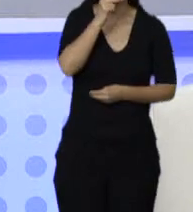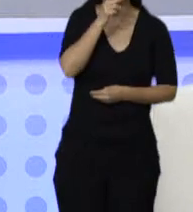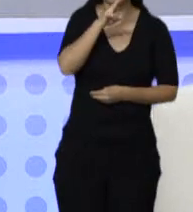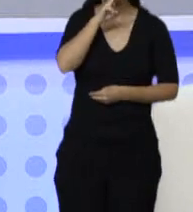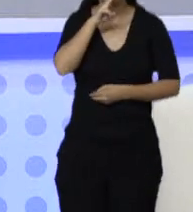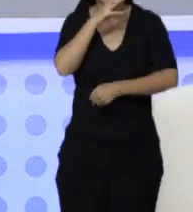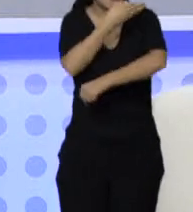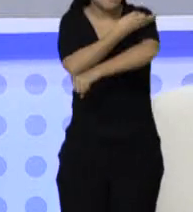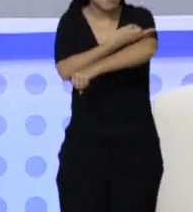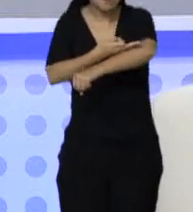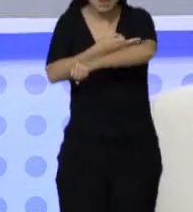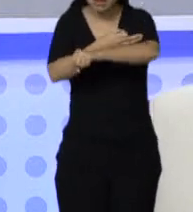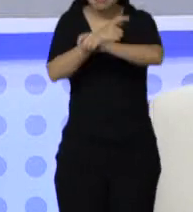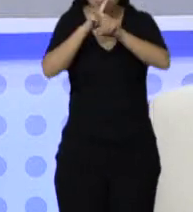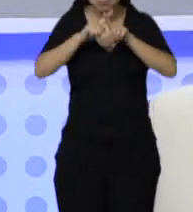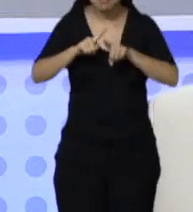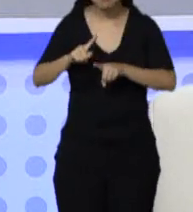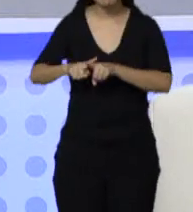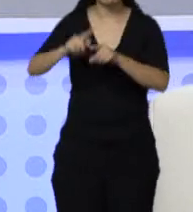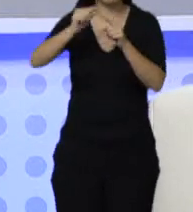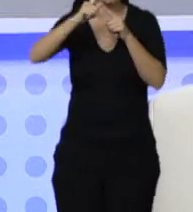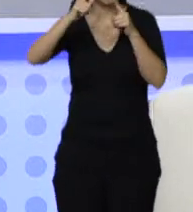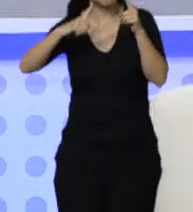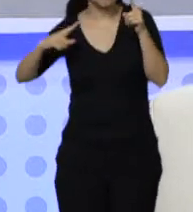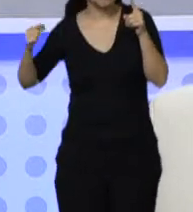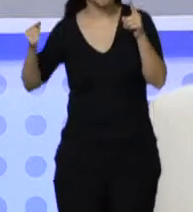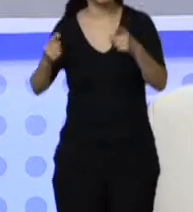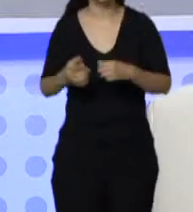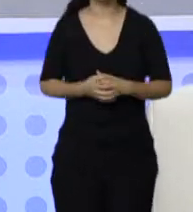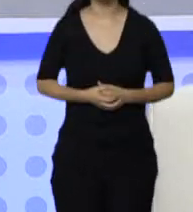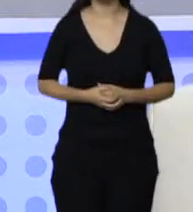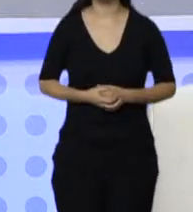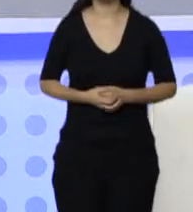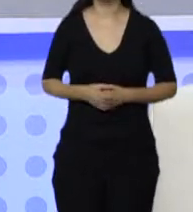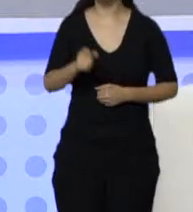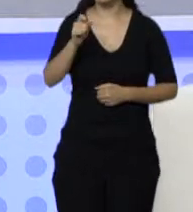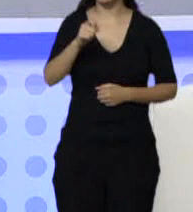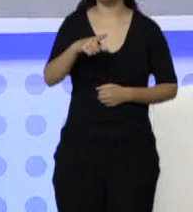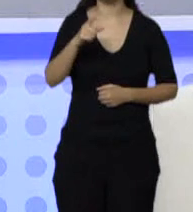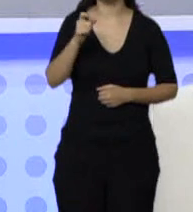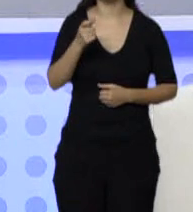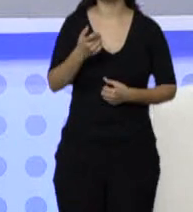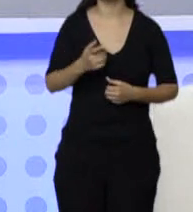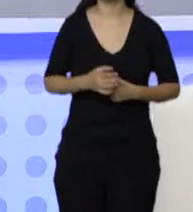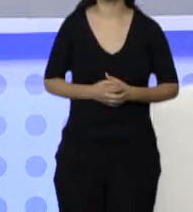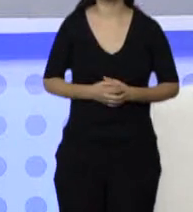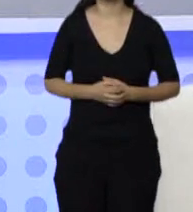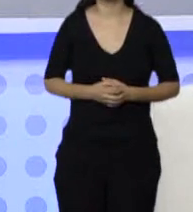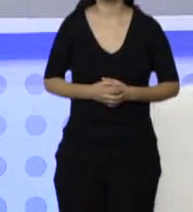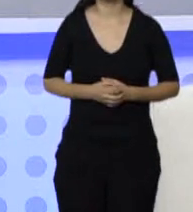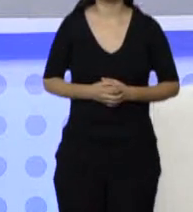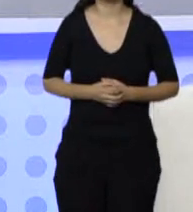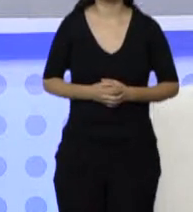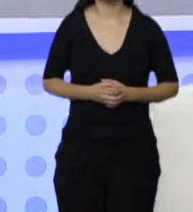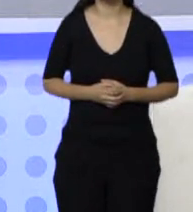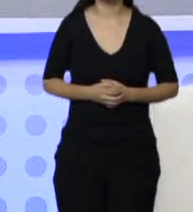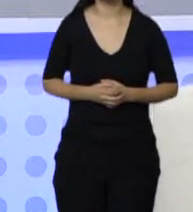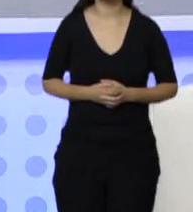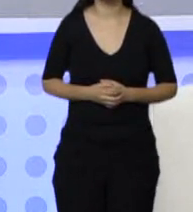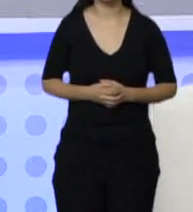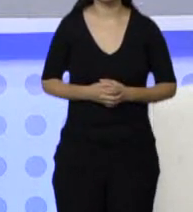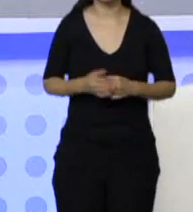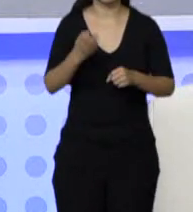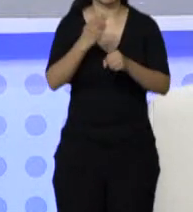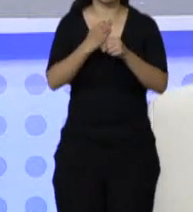muchas familias en lo general en nuestro país esto también como parte del embate de los embates de la